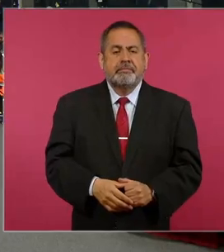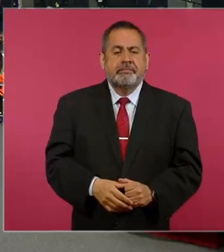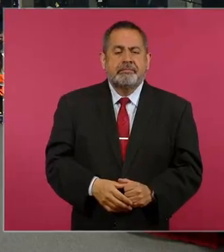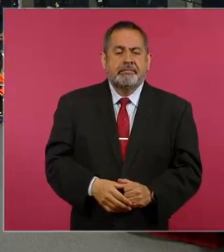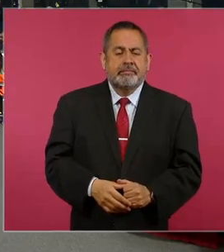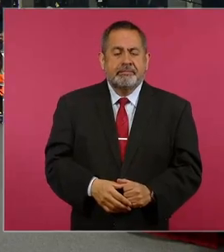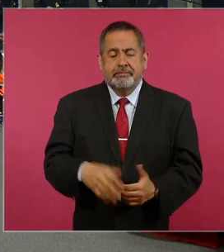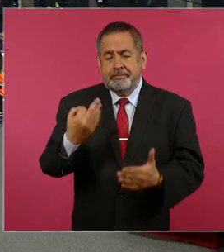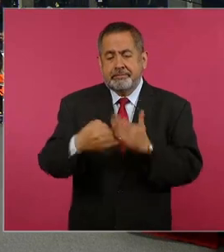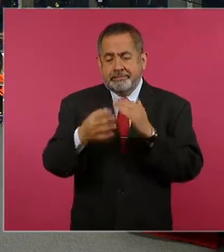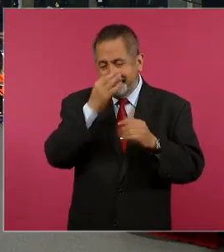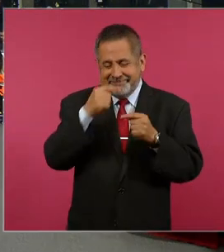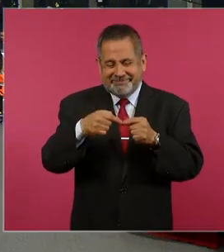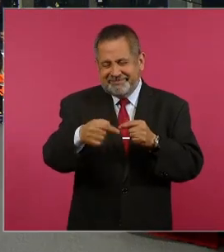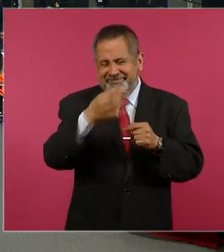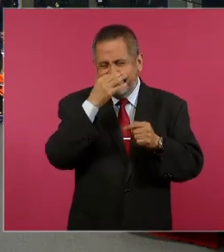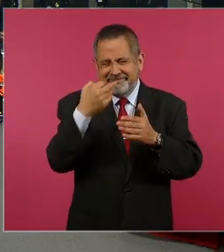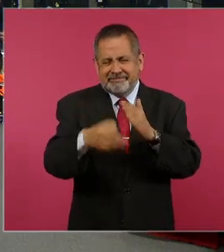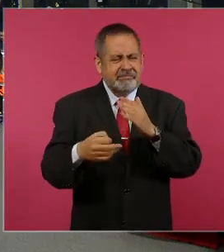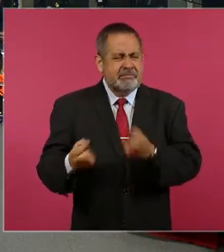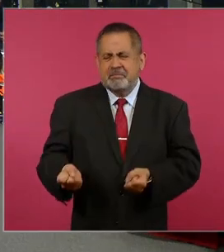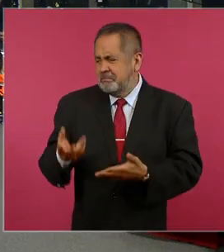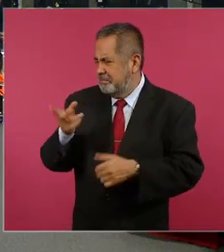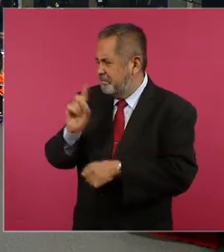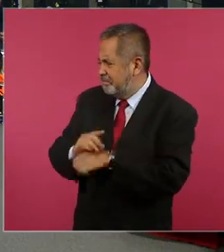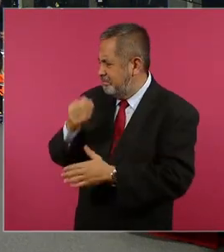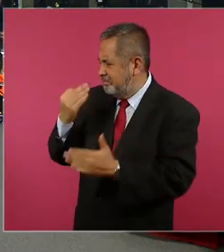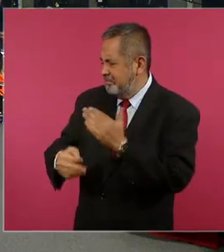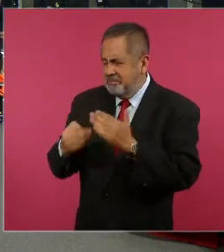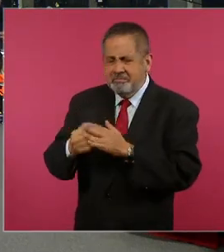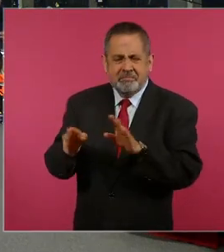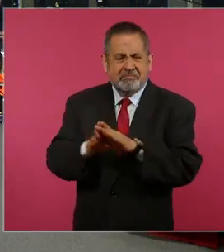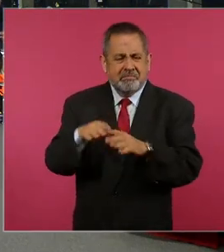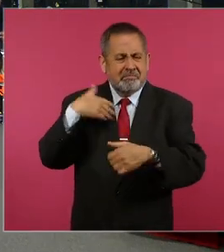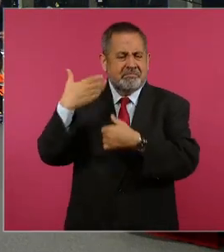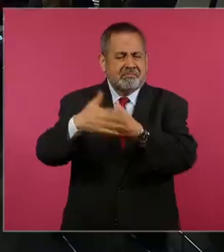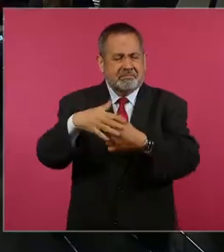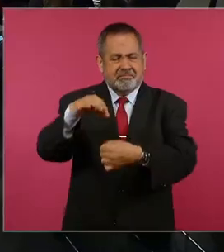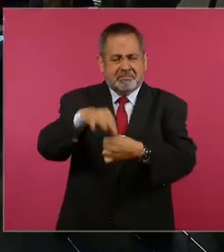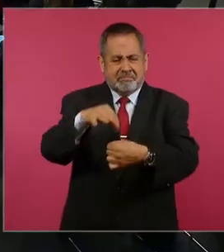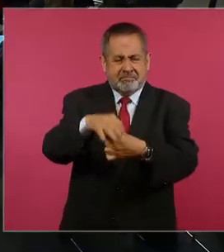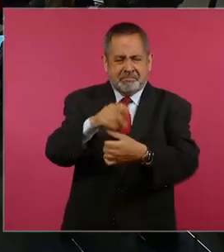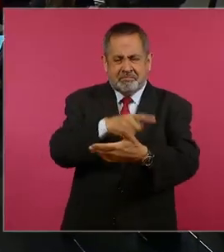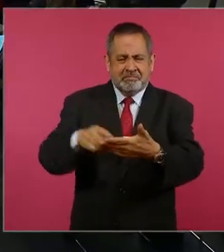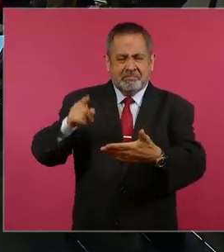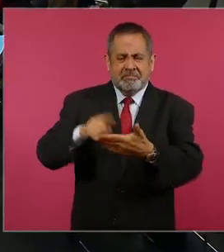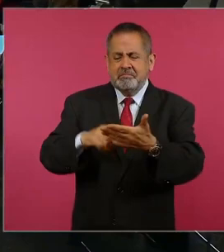Ya falta poco. ¿Cuántos días faltan para la elección?